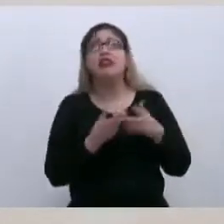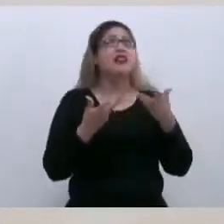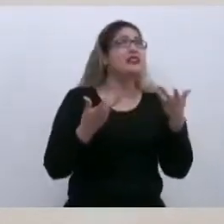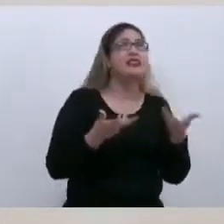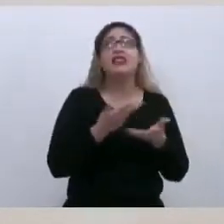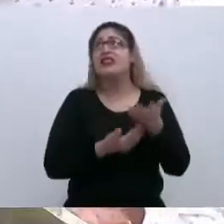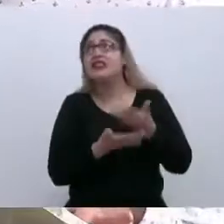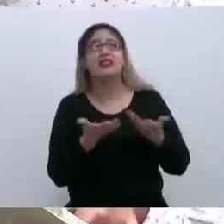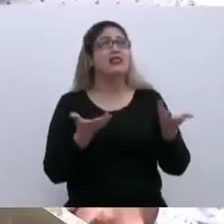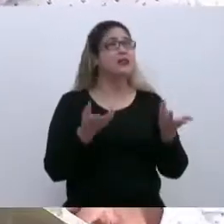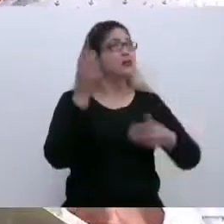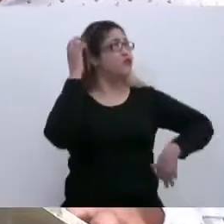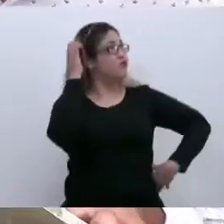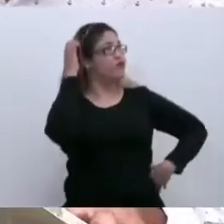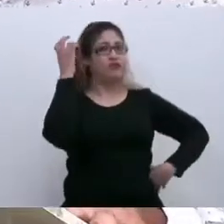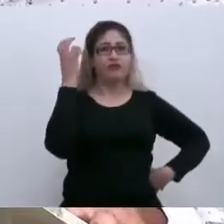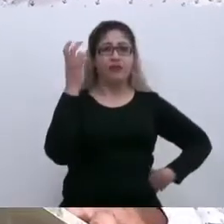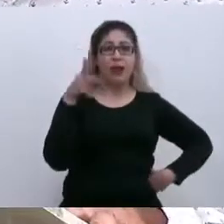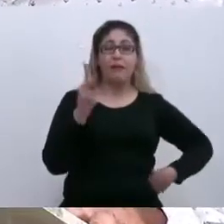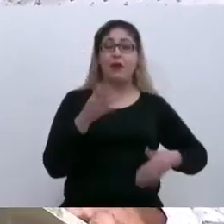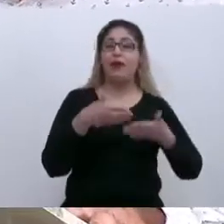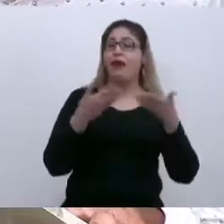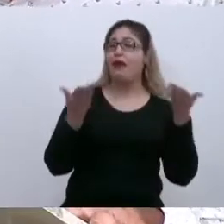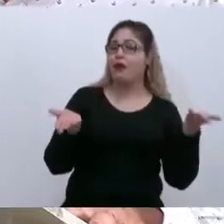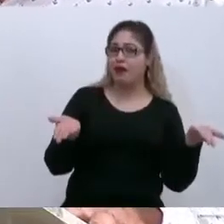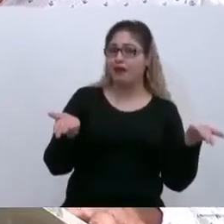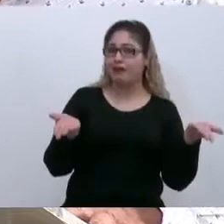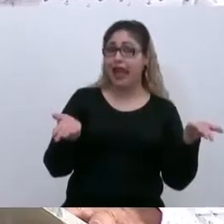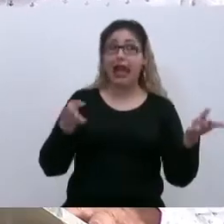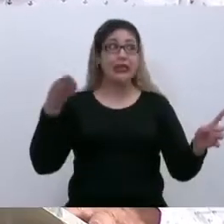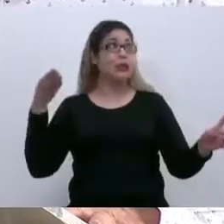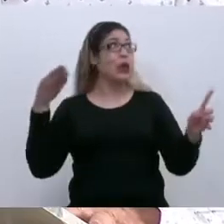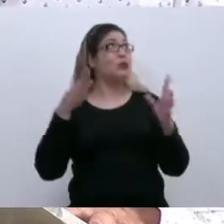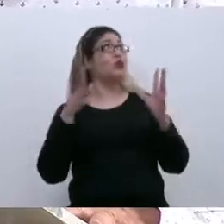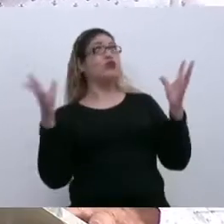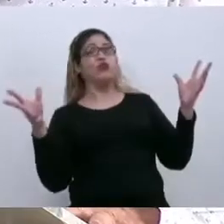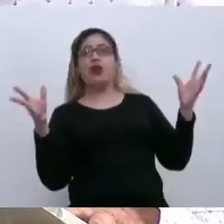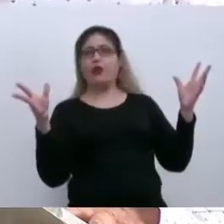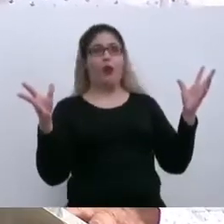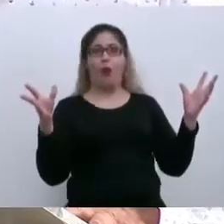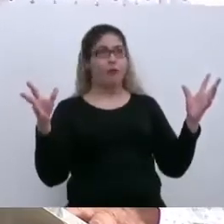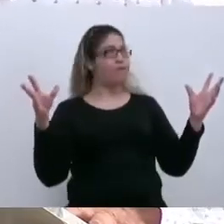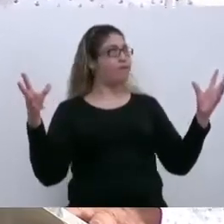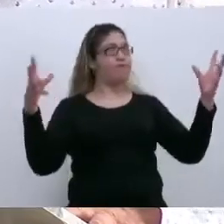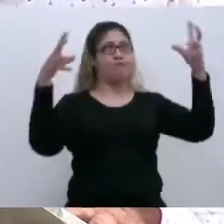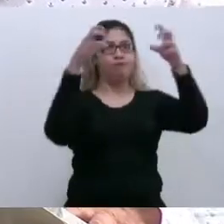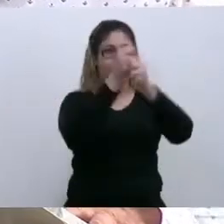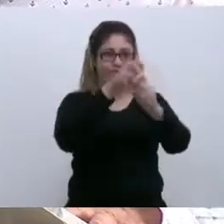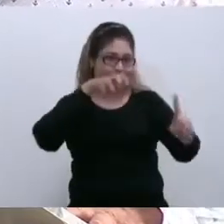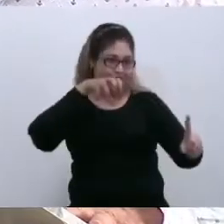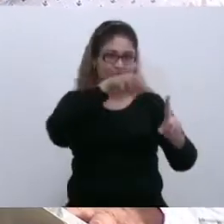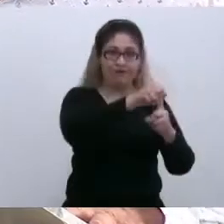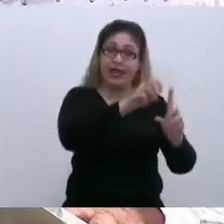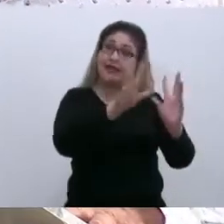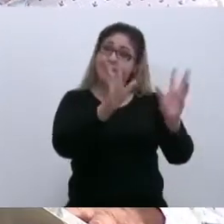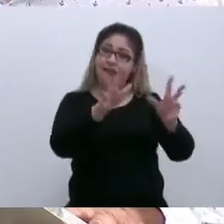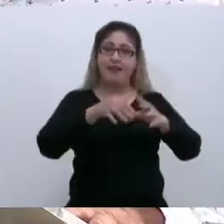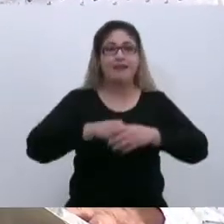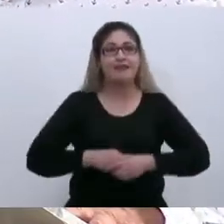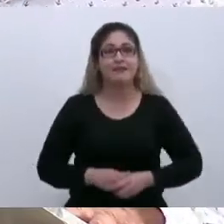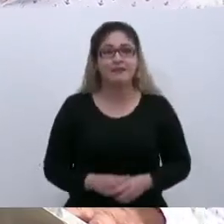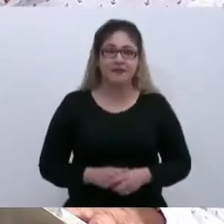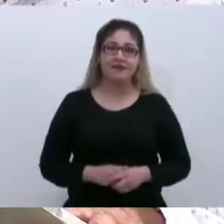hoy, señor presidente, estamos aquí para testificar que en Durango la infraestructura